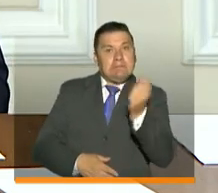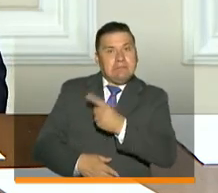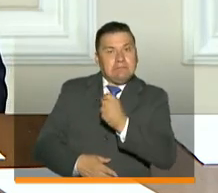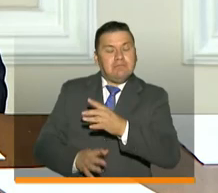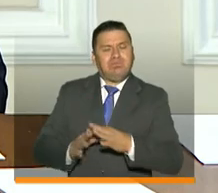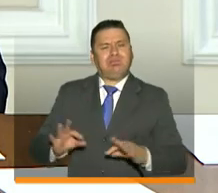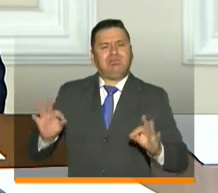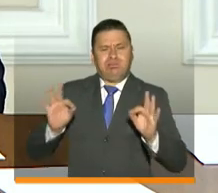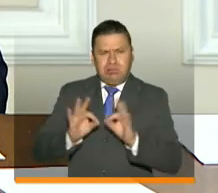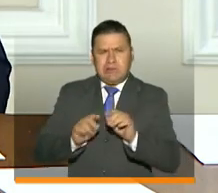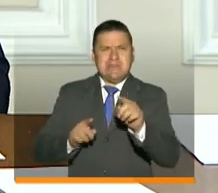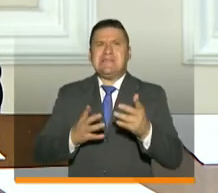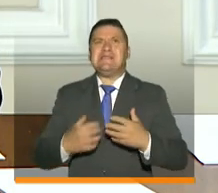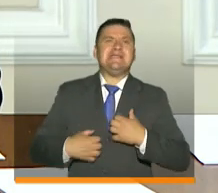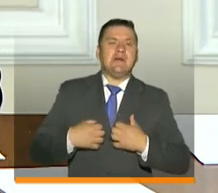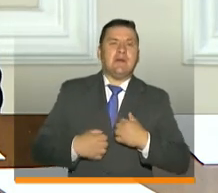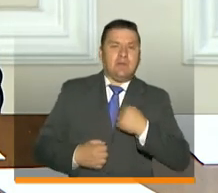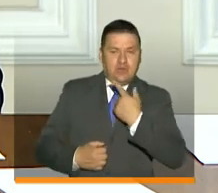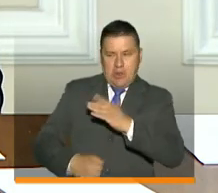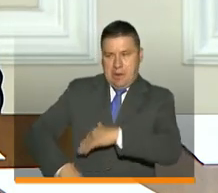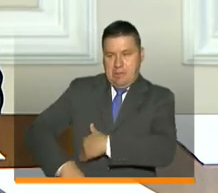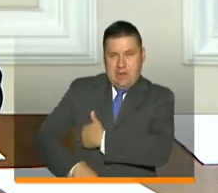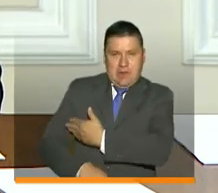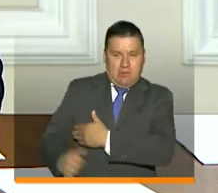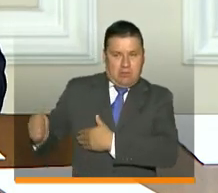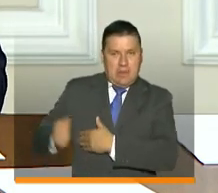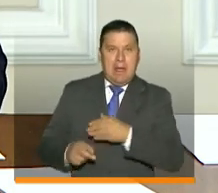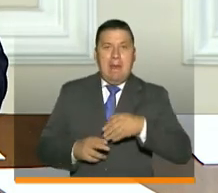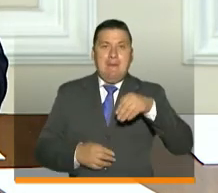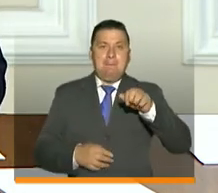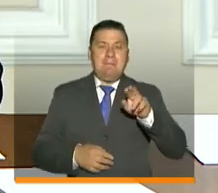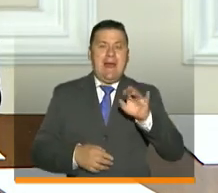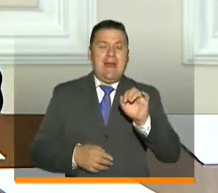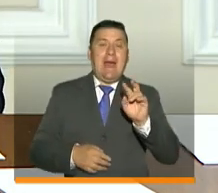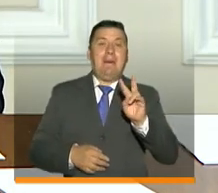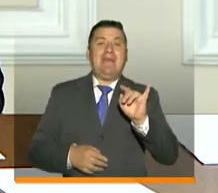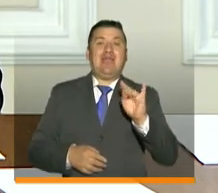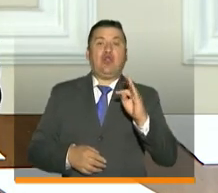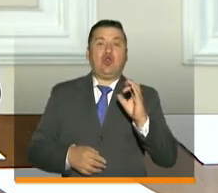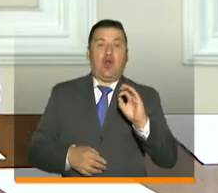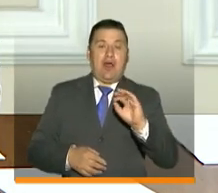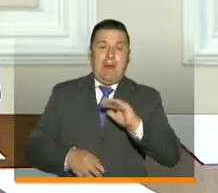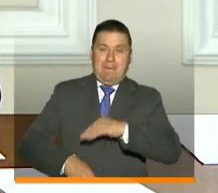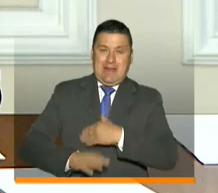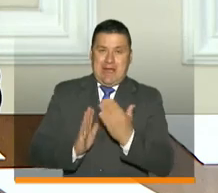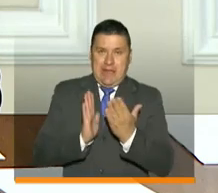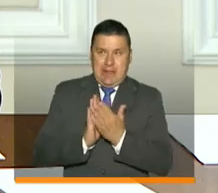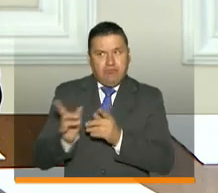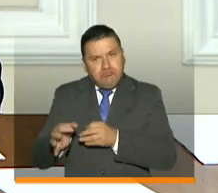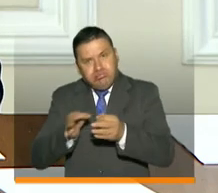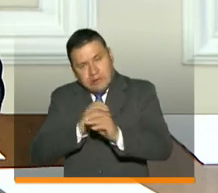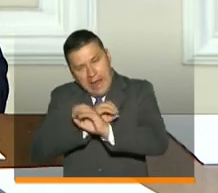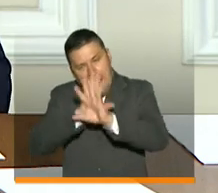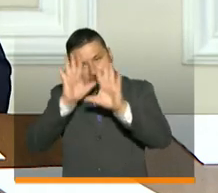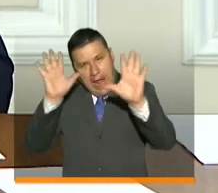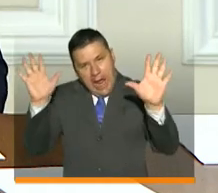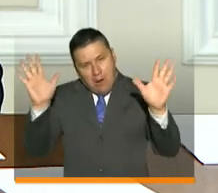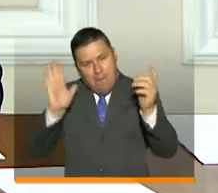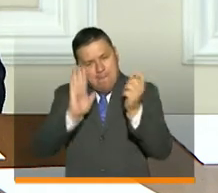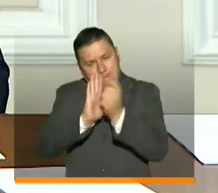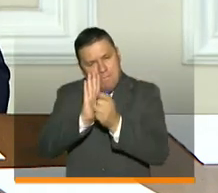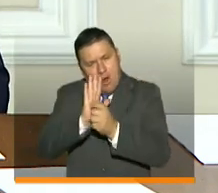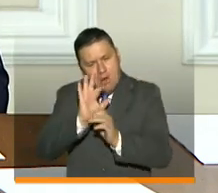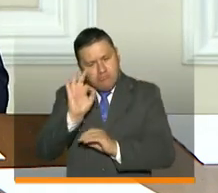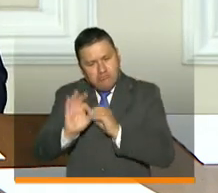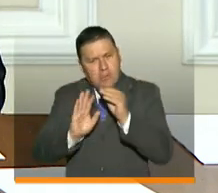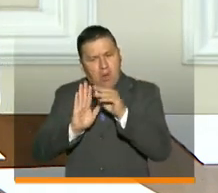importantes que se hacen muchos de ustedes y le he pedido a la ministra María Victoria Angulo que las aborde y que también haga referencia a cómo se han